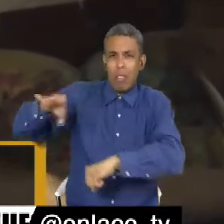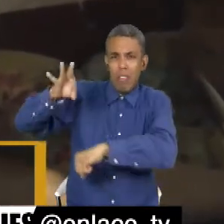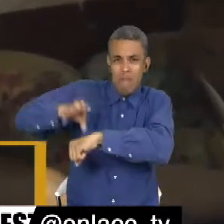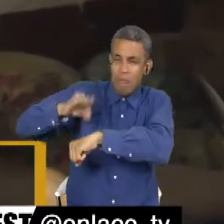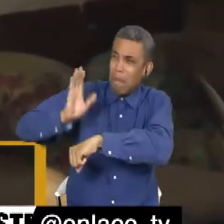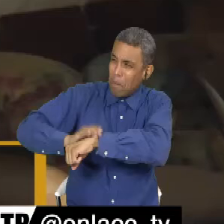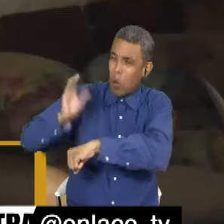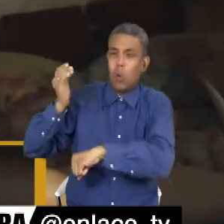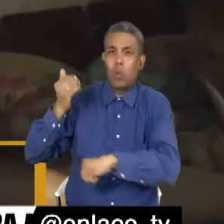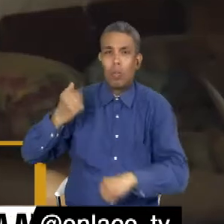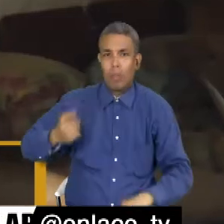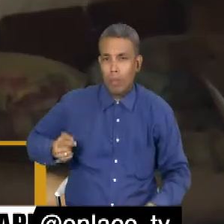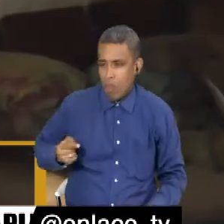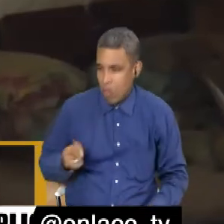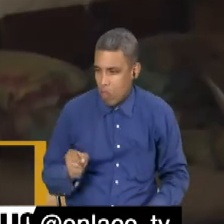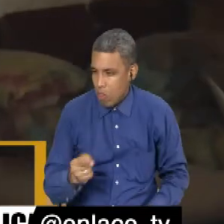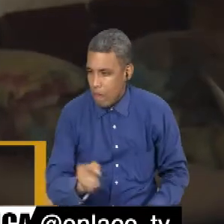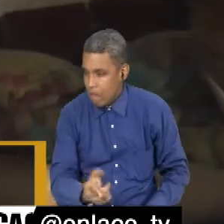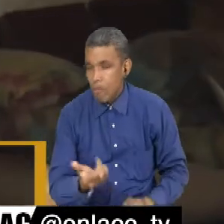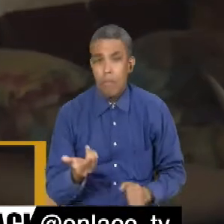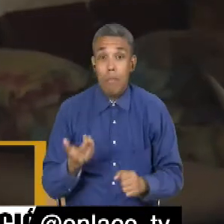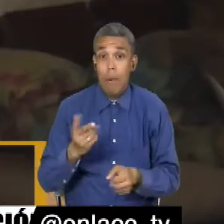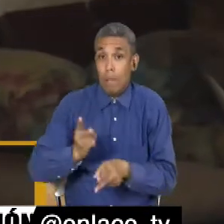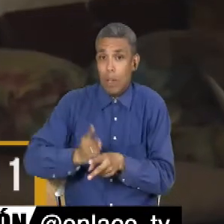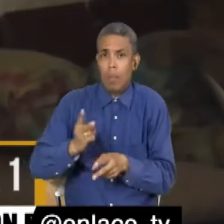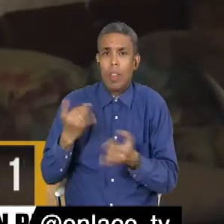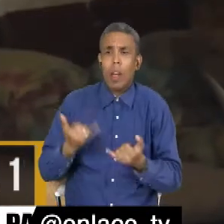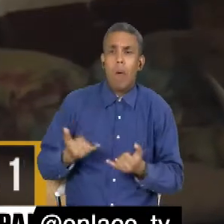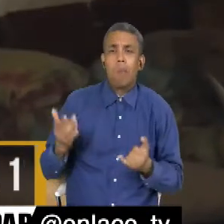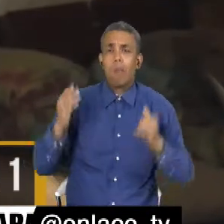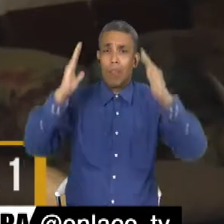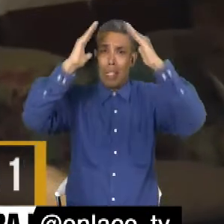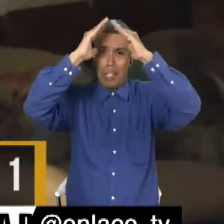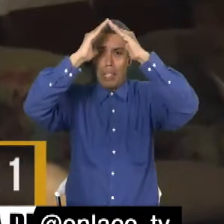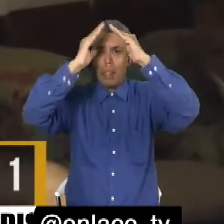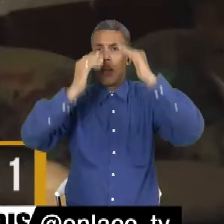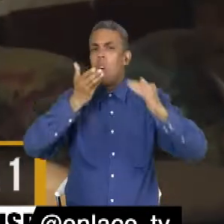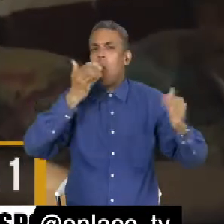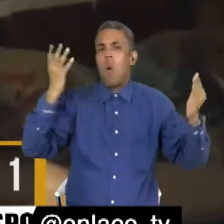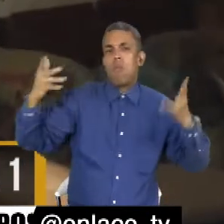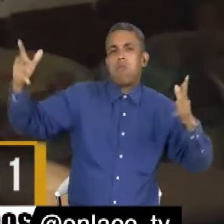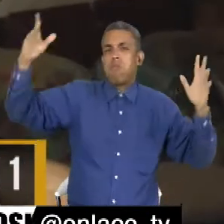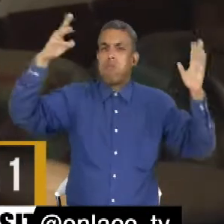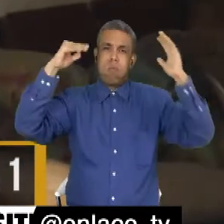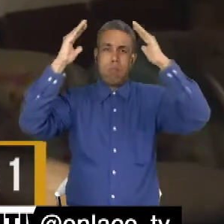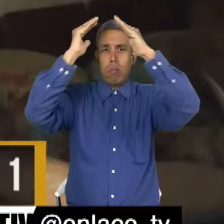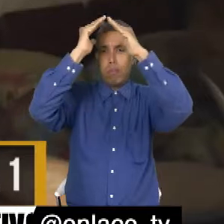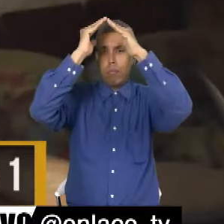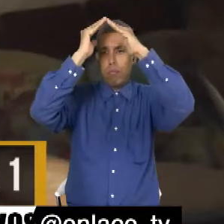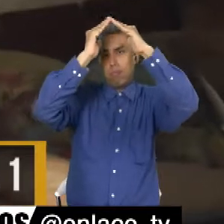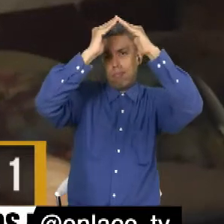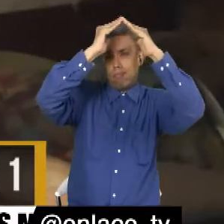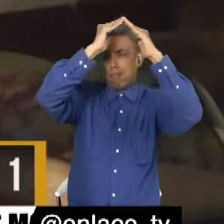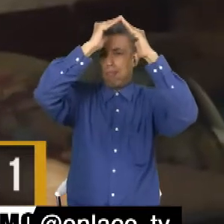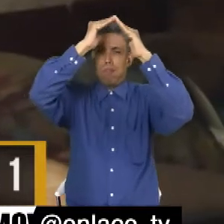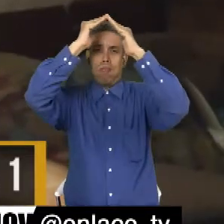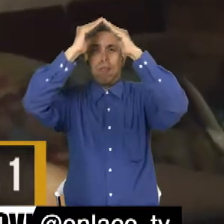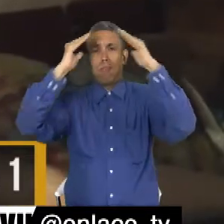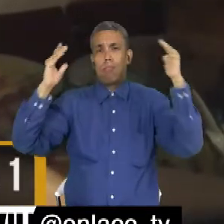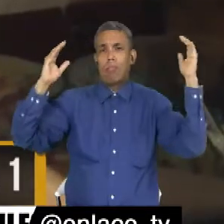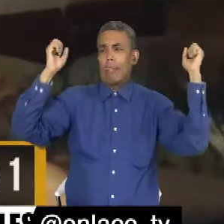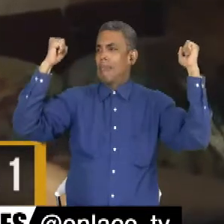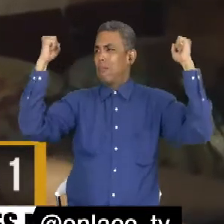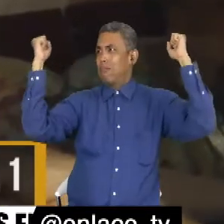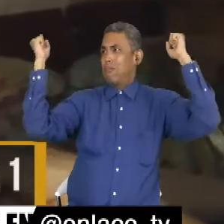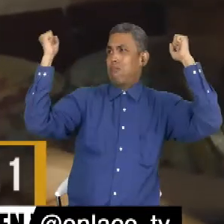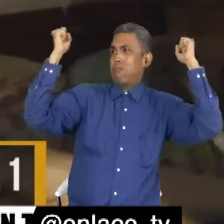me tiene más preocupada porque la casa traquea mucho la madera, el techo, que ya la casita se me está cayendo de aquel lado y miedo que caiga